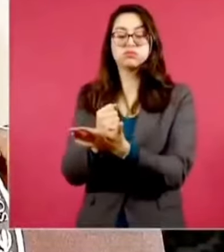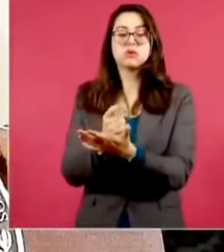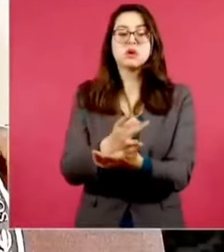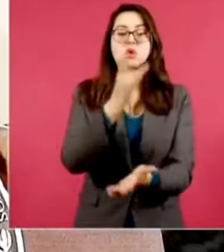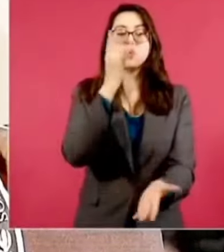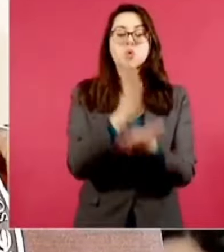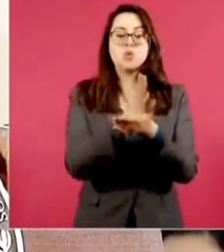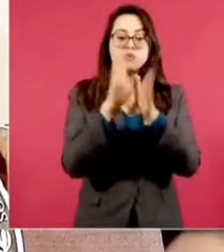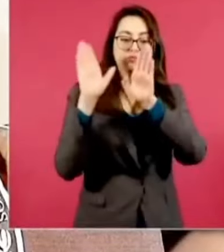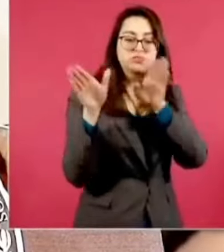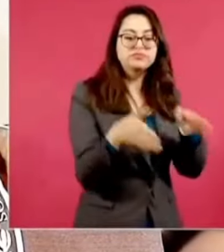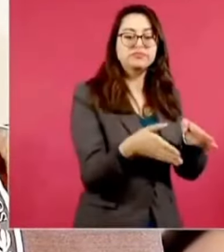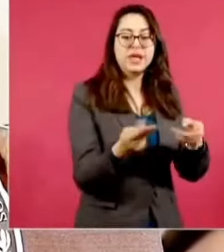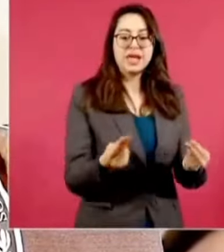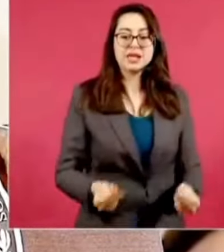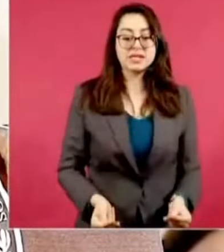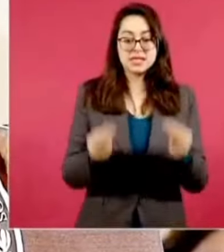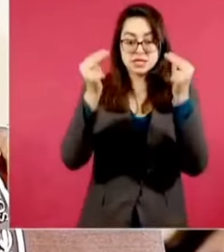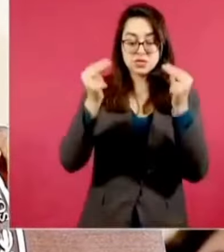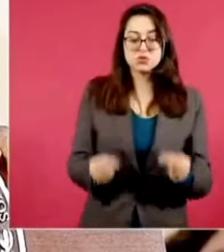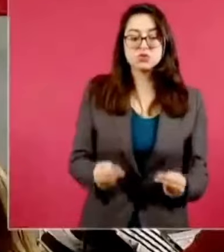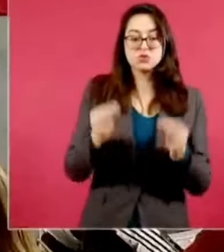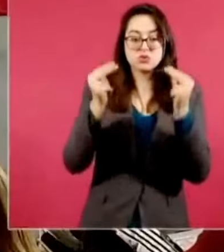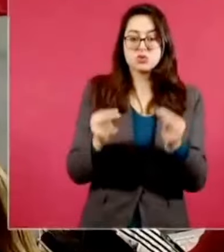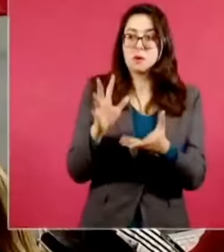el desprecio por las mayorías.